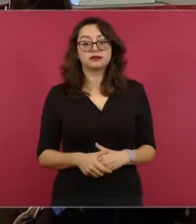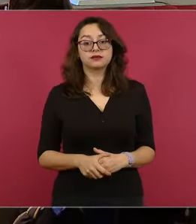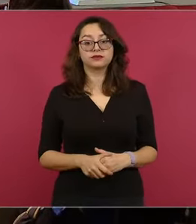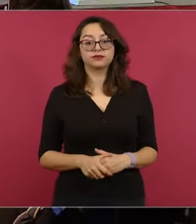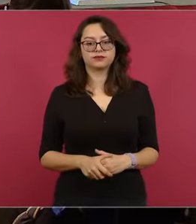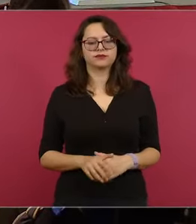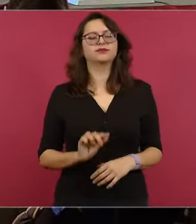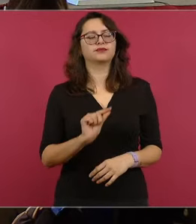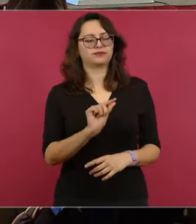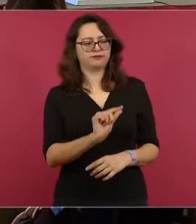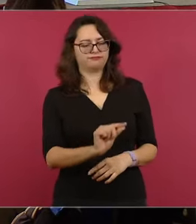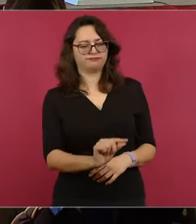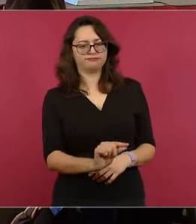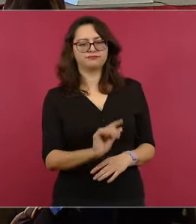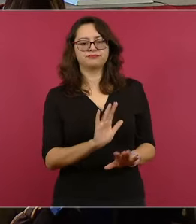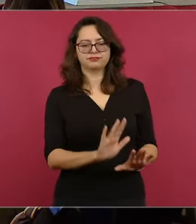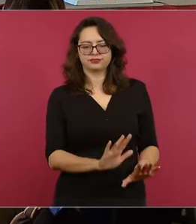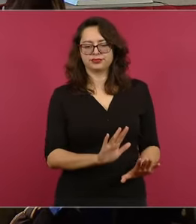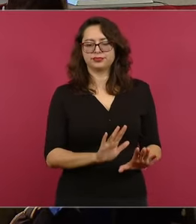Ahora vamos a…